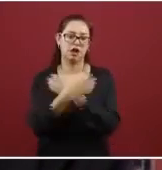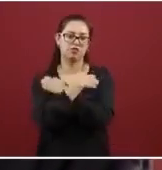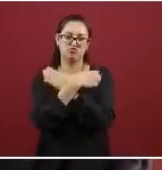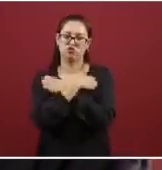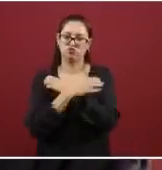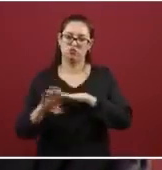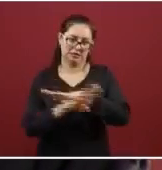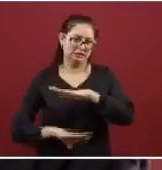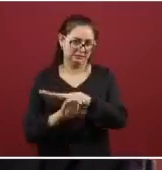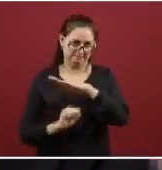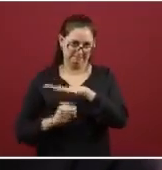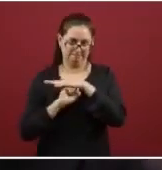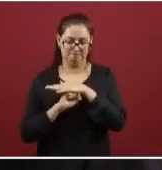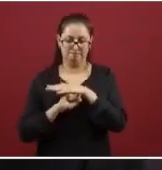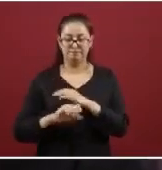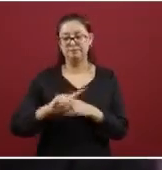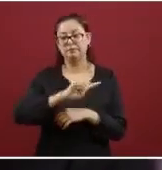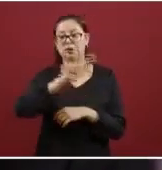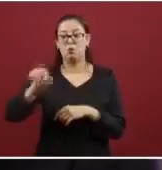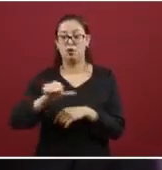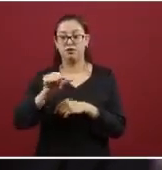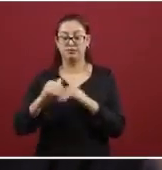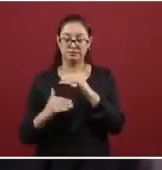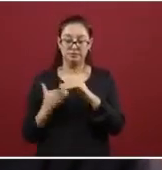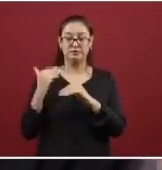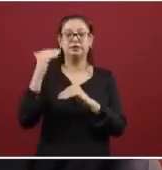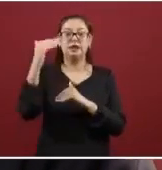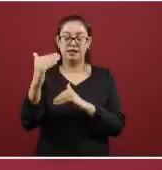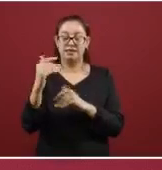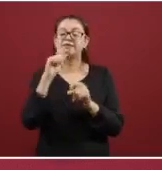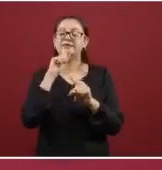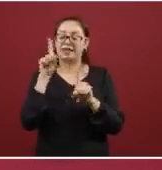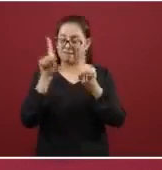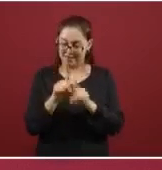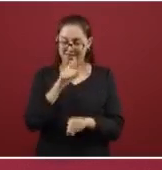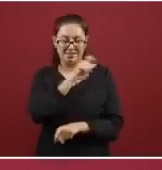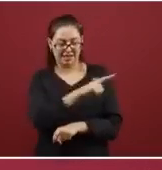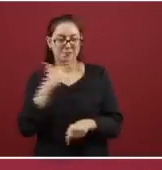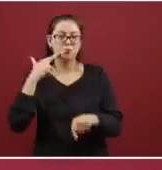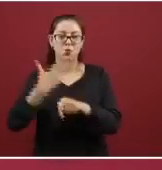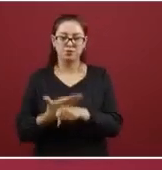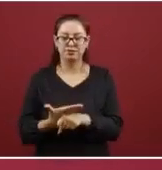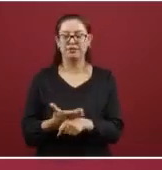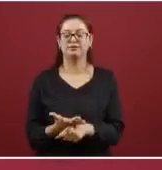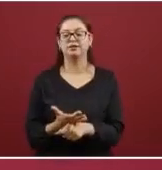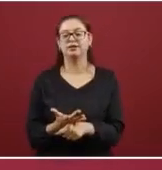básica. Luego, también Esteban se hace cargo de la